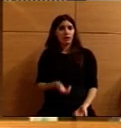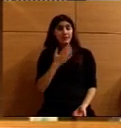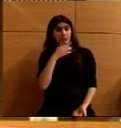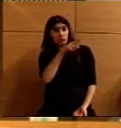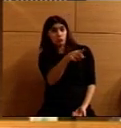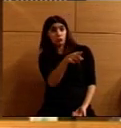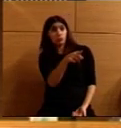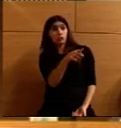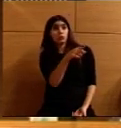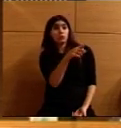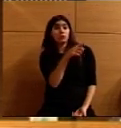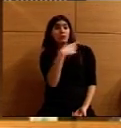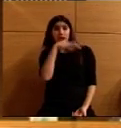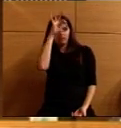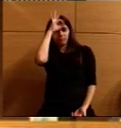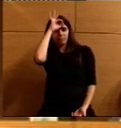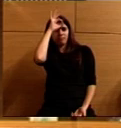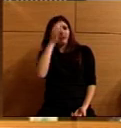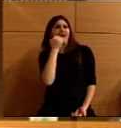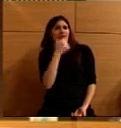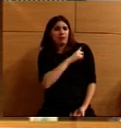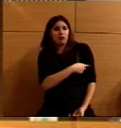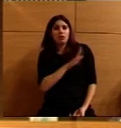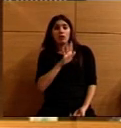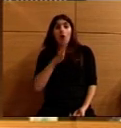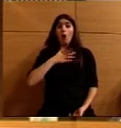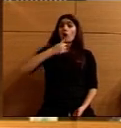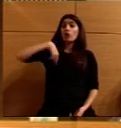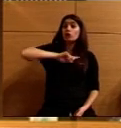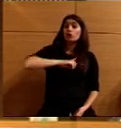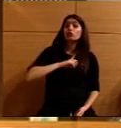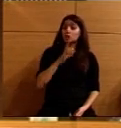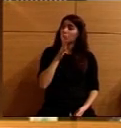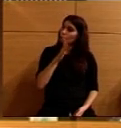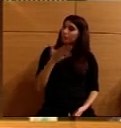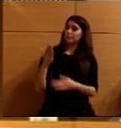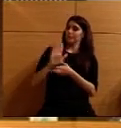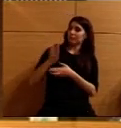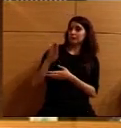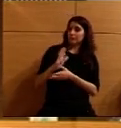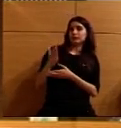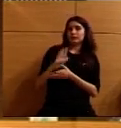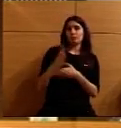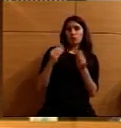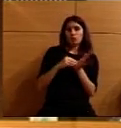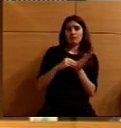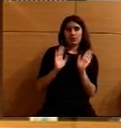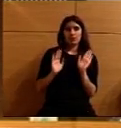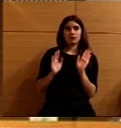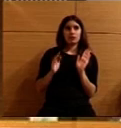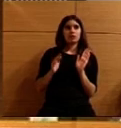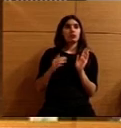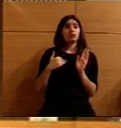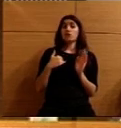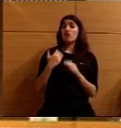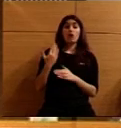usted, que tiene una ignorancia muy atrevida, o si nosotros, que por ello hemos presentado este recurso de reposición. Yo no